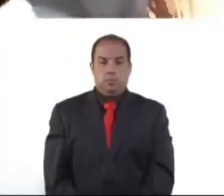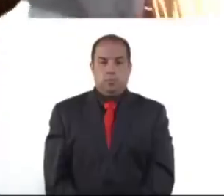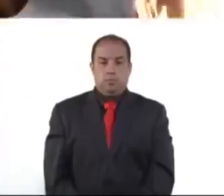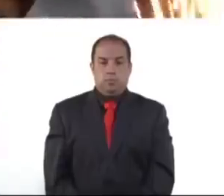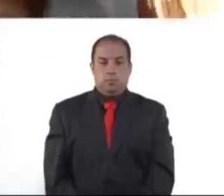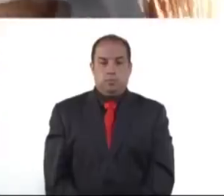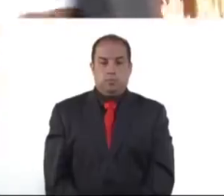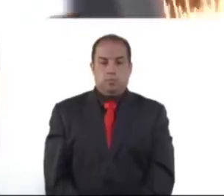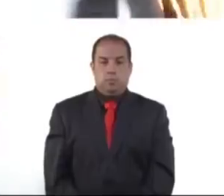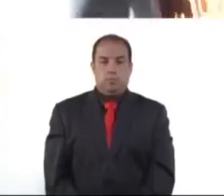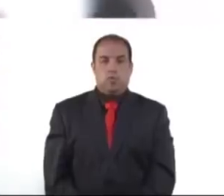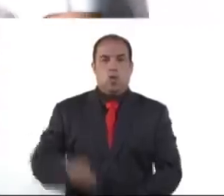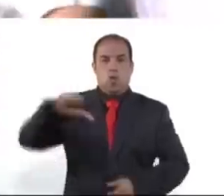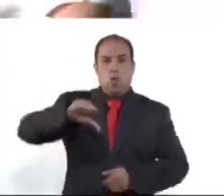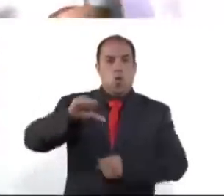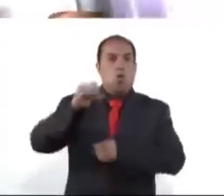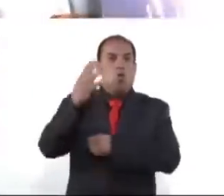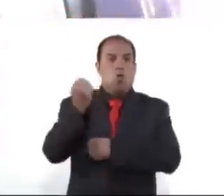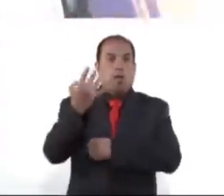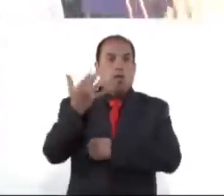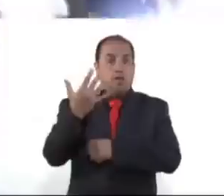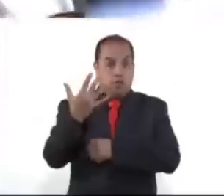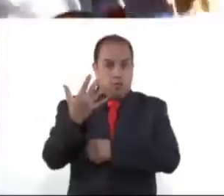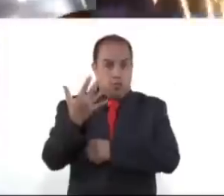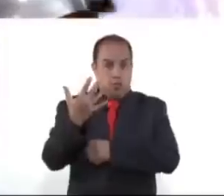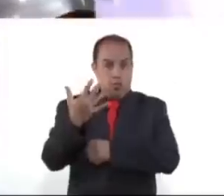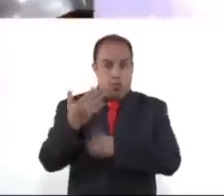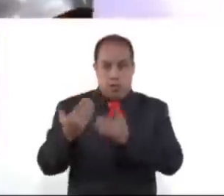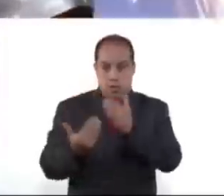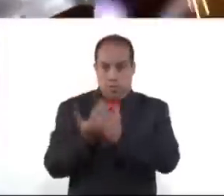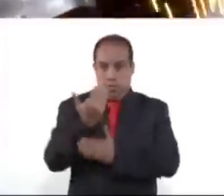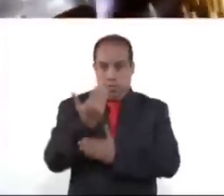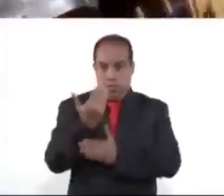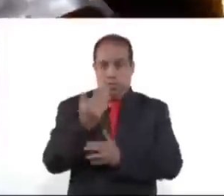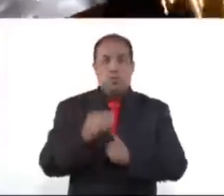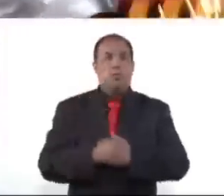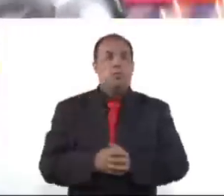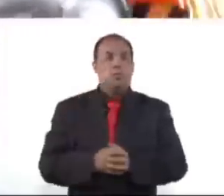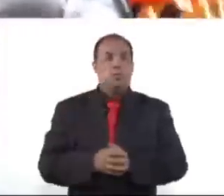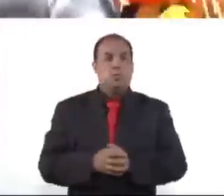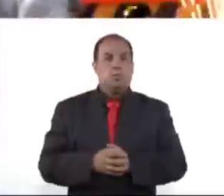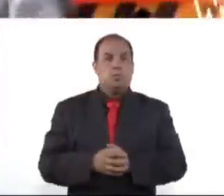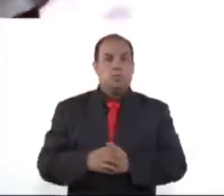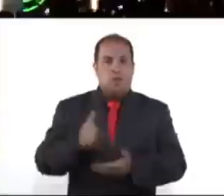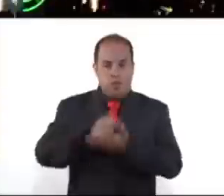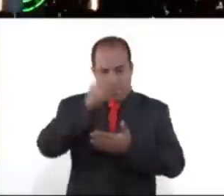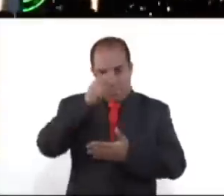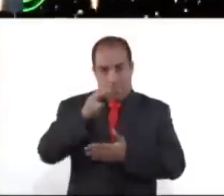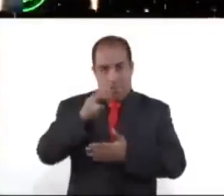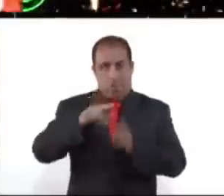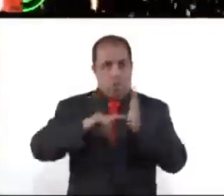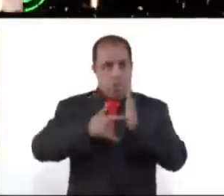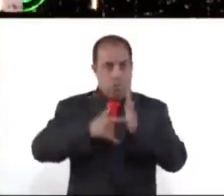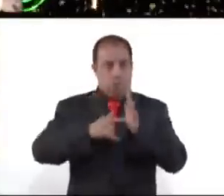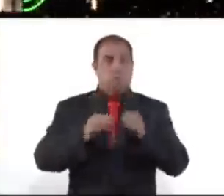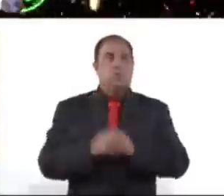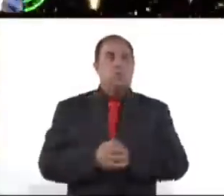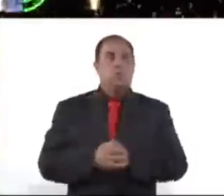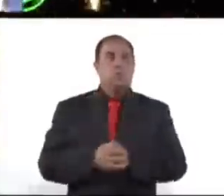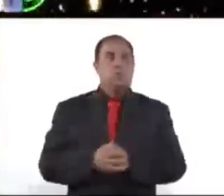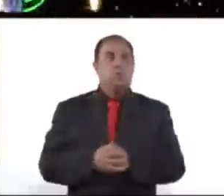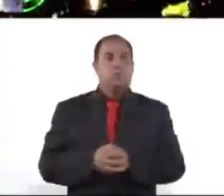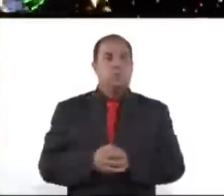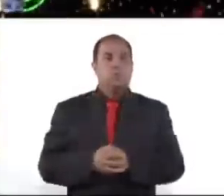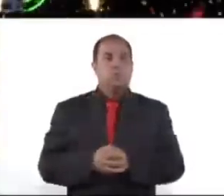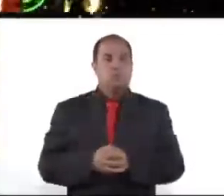Siendo las 9.50 De la mañana Tiempo de la ciudad De México Damos